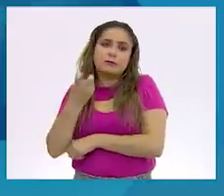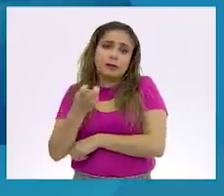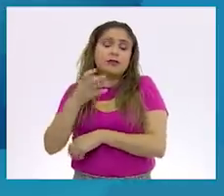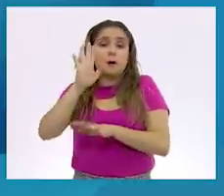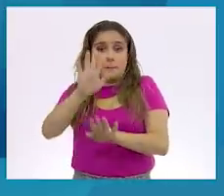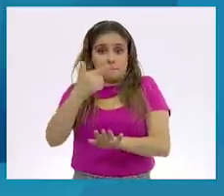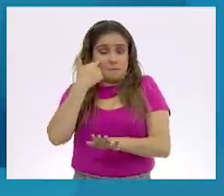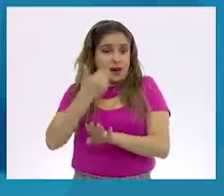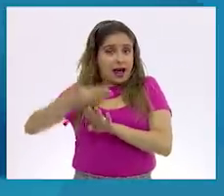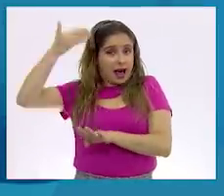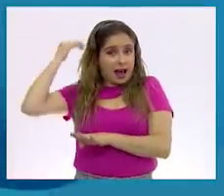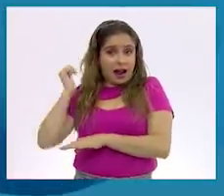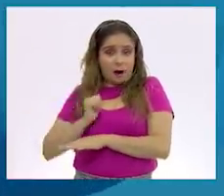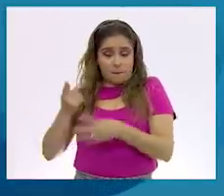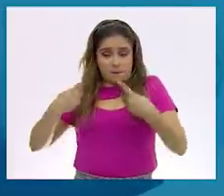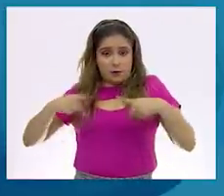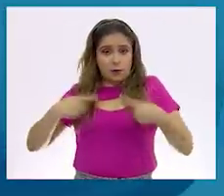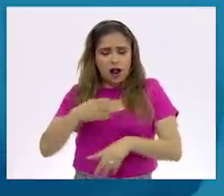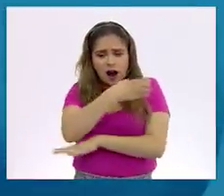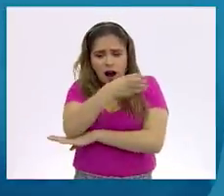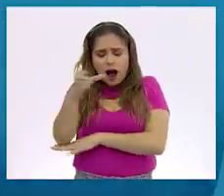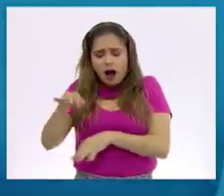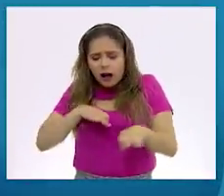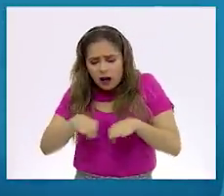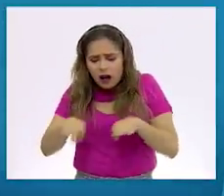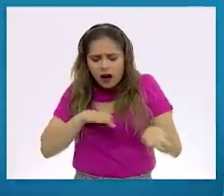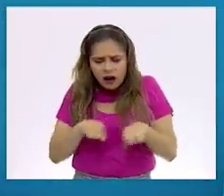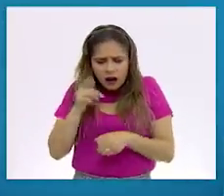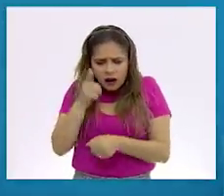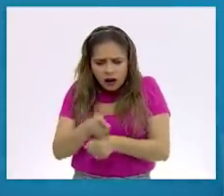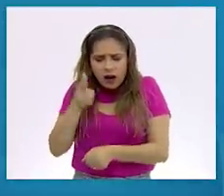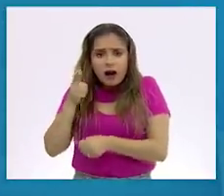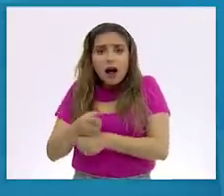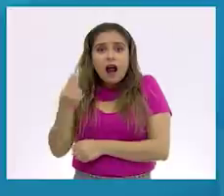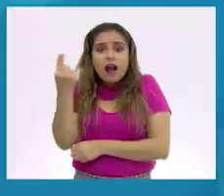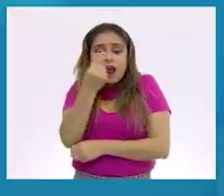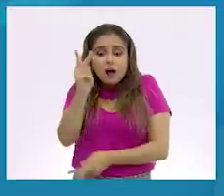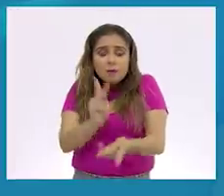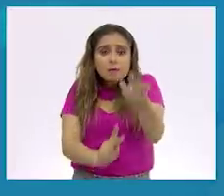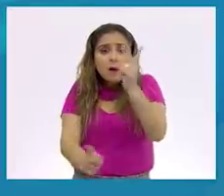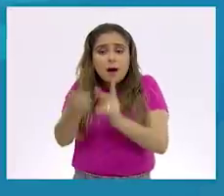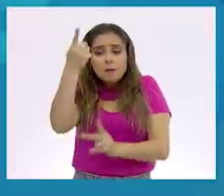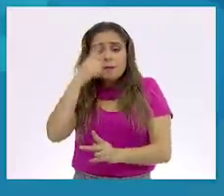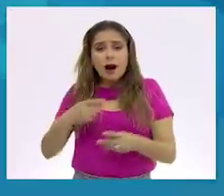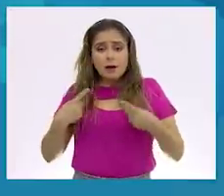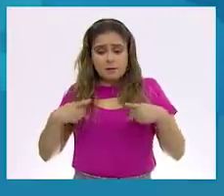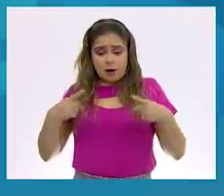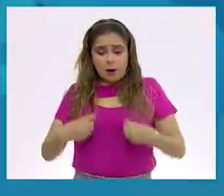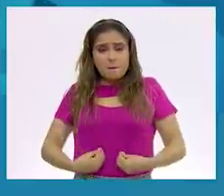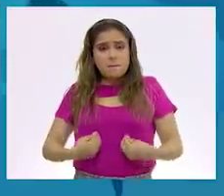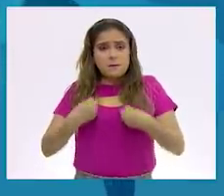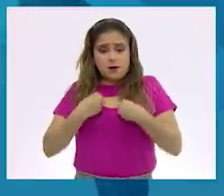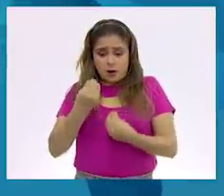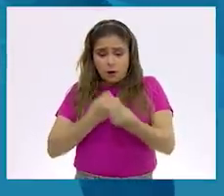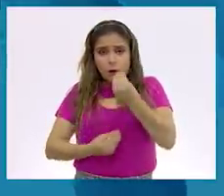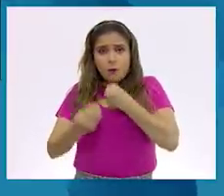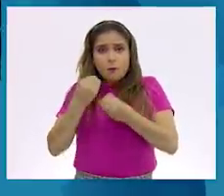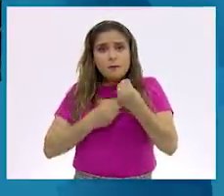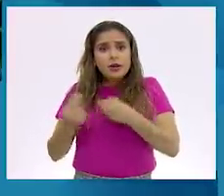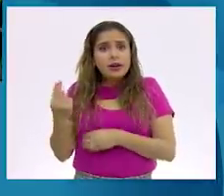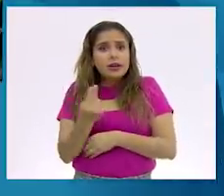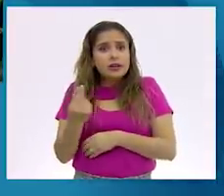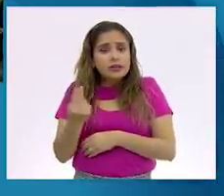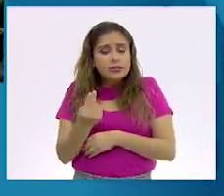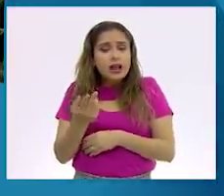a las plantas para sobrevivir. Por ese simple hecho, actualmente se estudian y analizan para que el ser humano